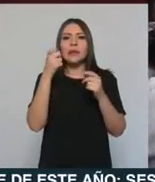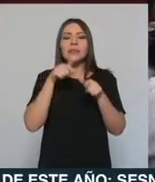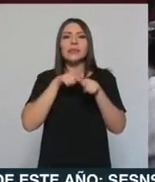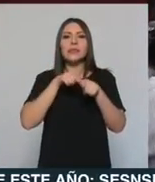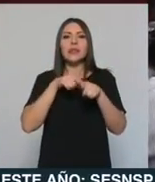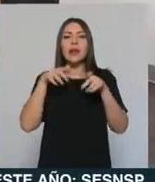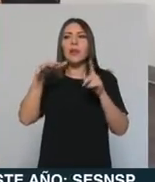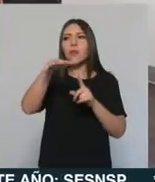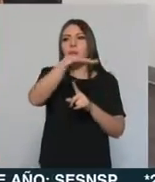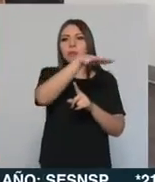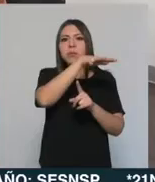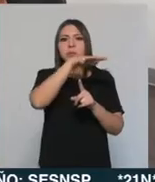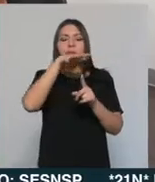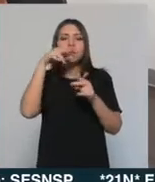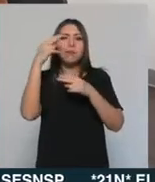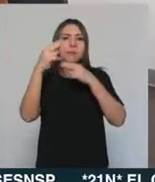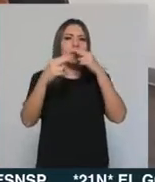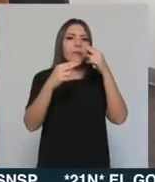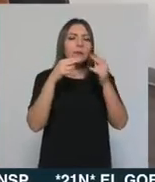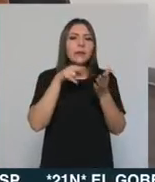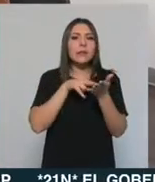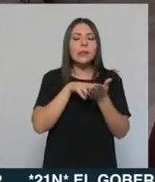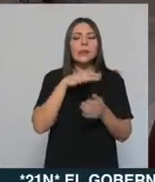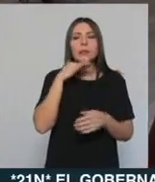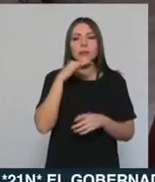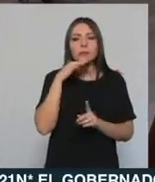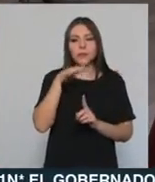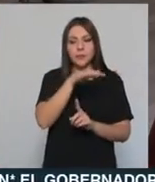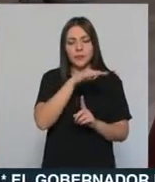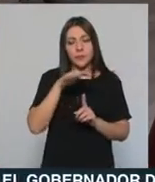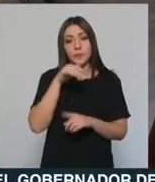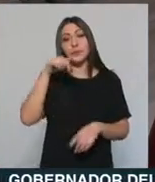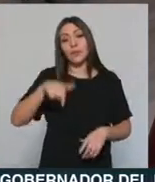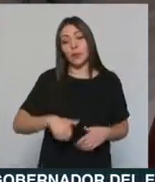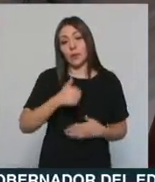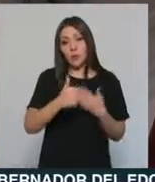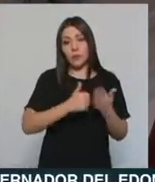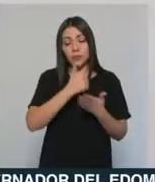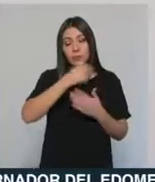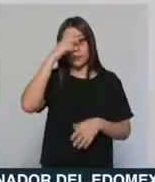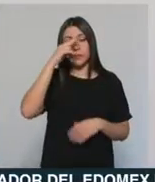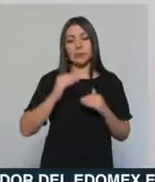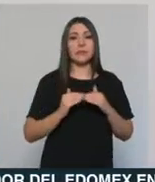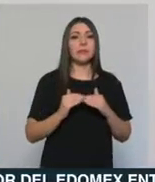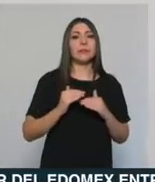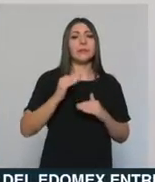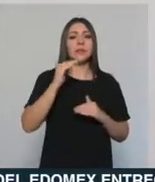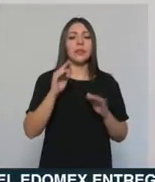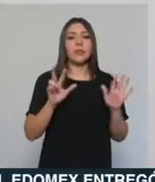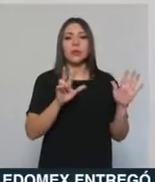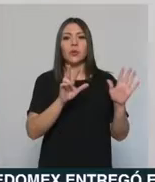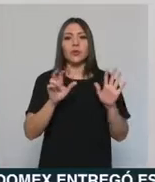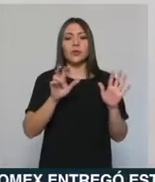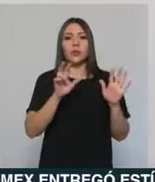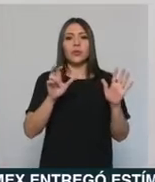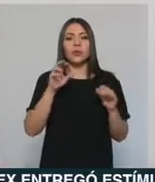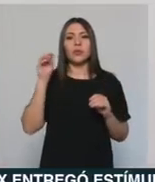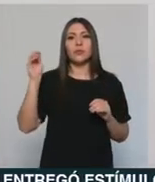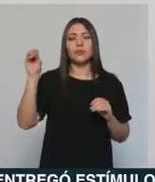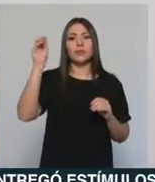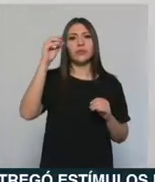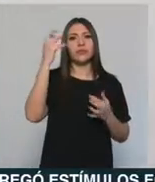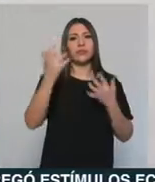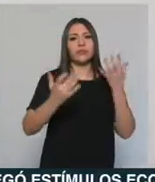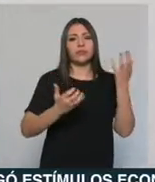se dispersen, y detalló que en la capital del país se incrementó en más de 800 el número de combatientes de incendios.